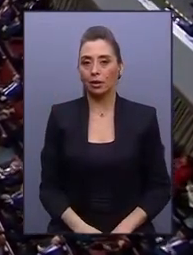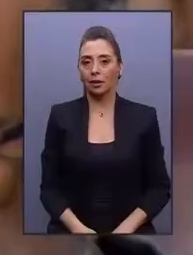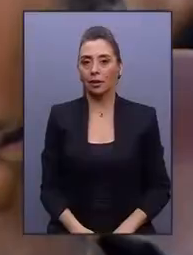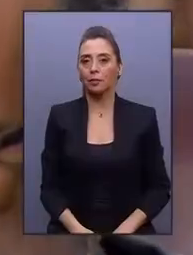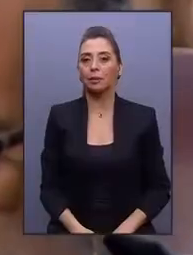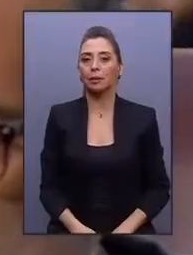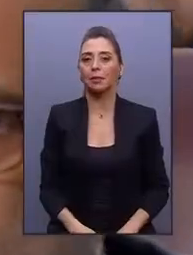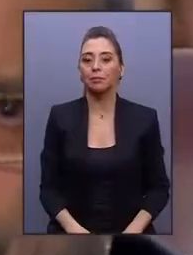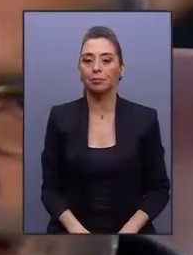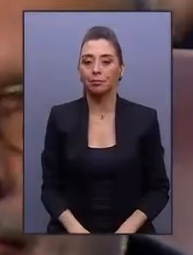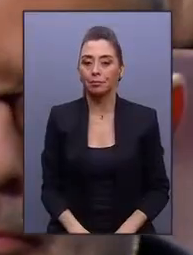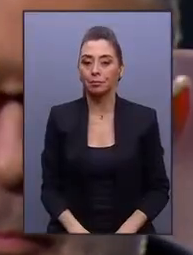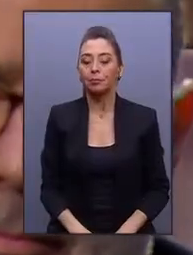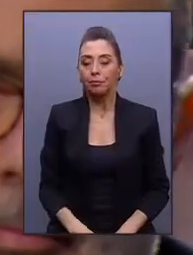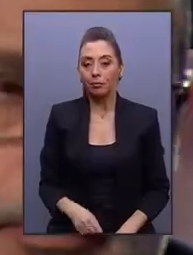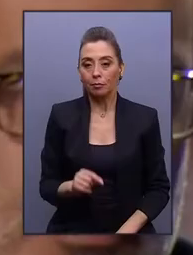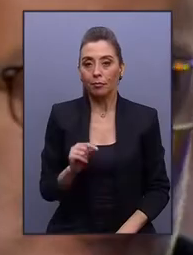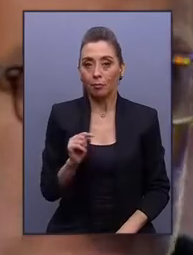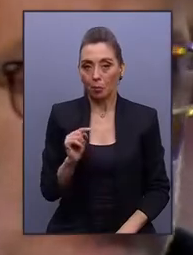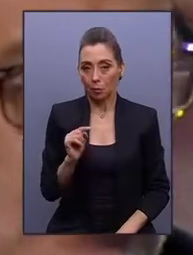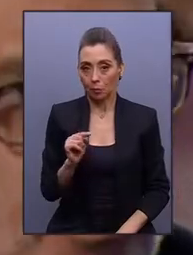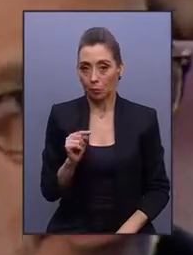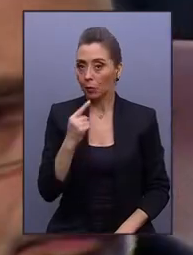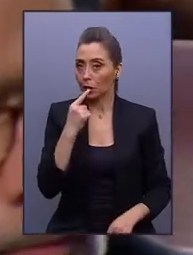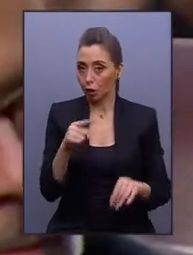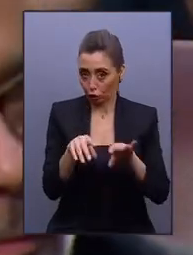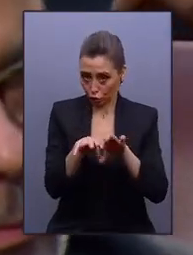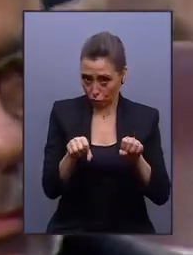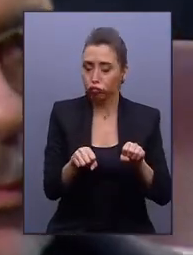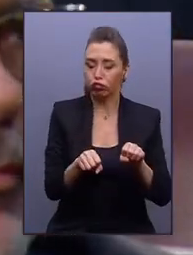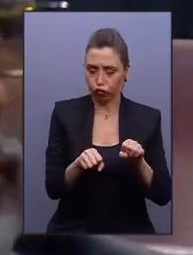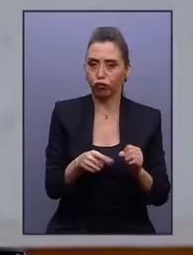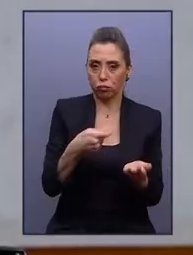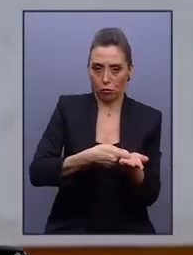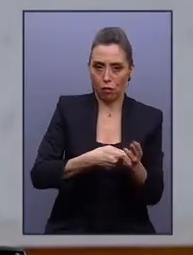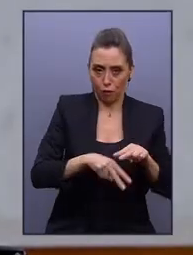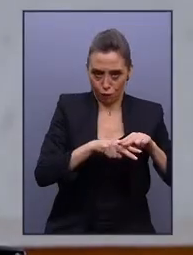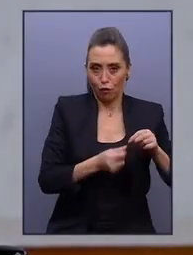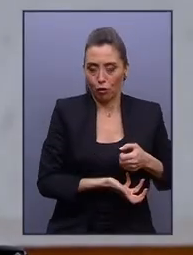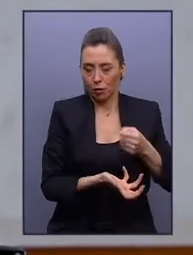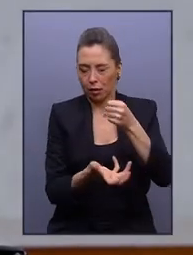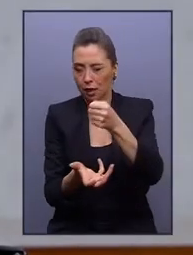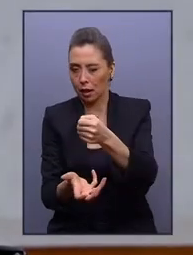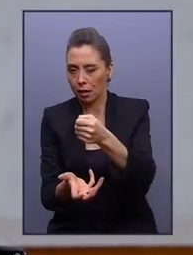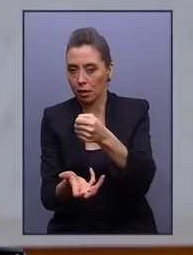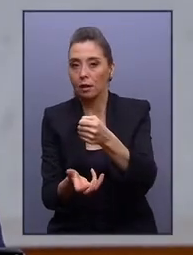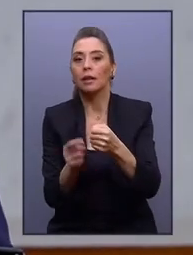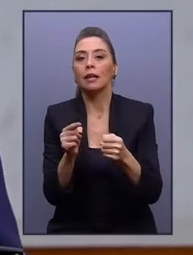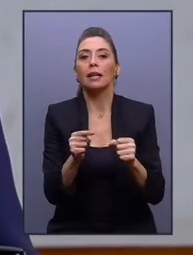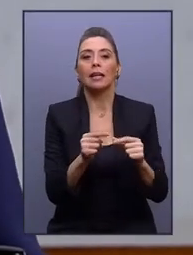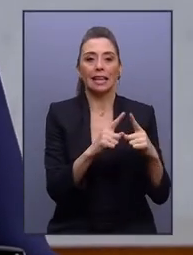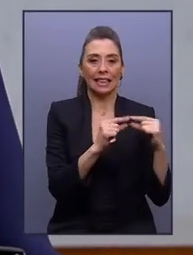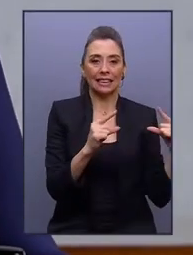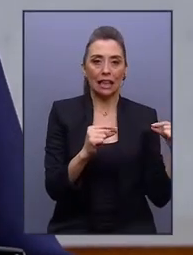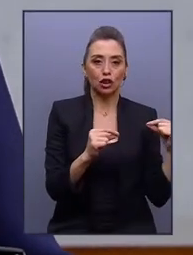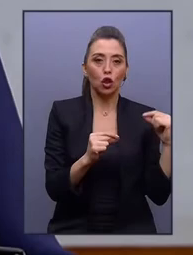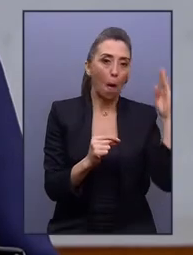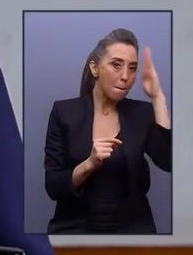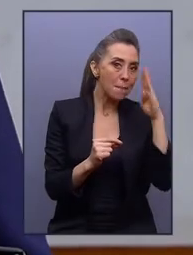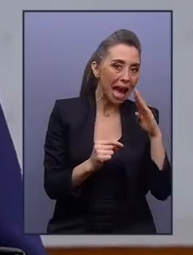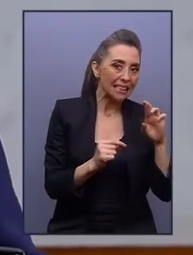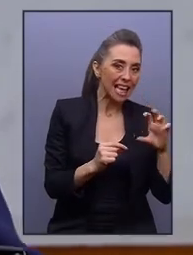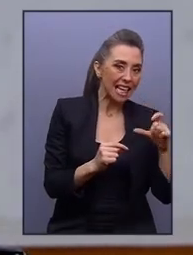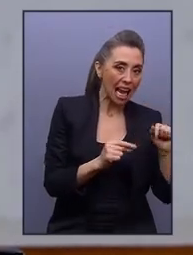Y para ello hemos comprometido el financiamiento. Ella irá desde la estación Brasil en la comuna de